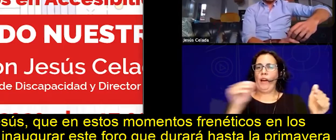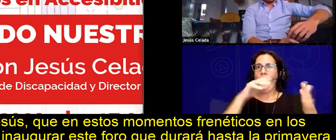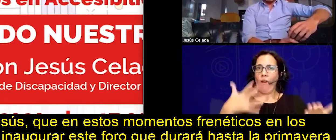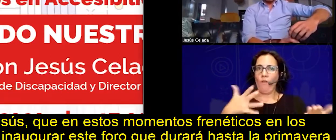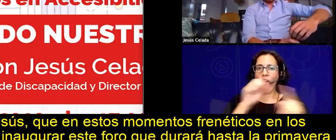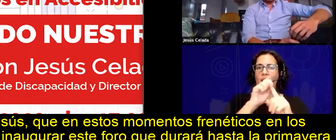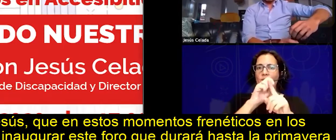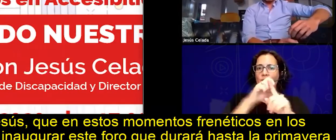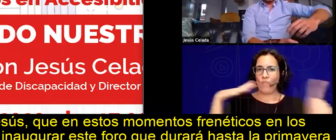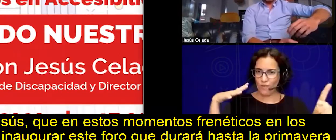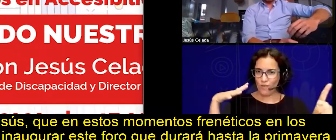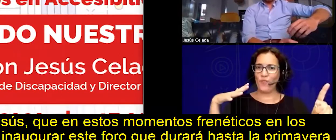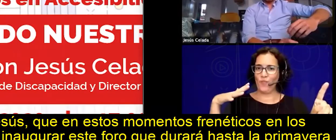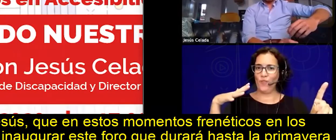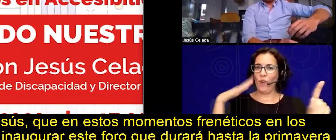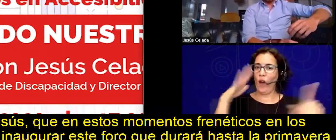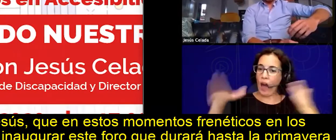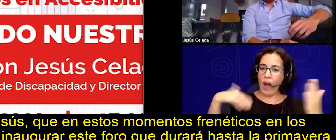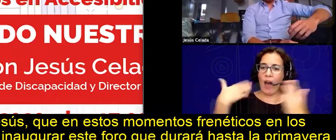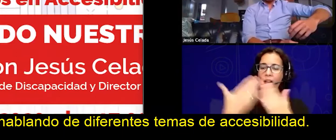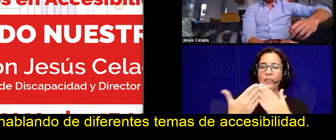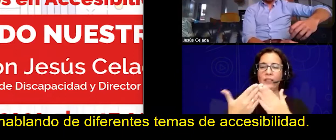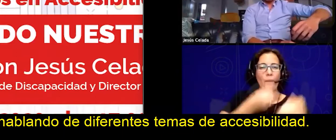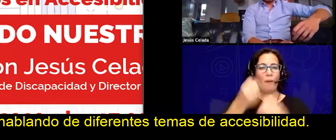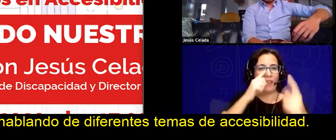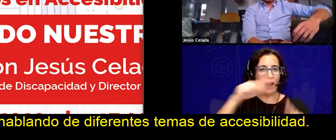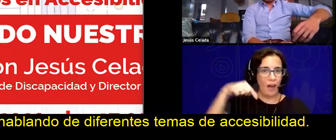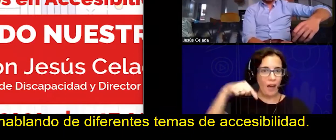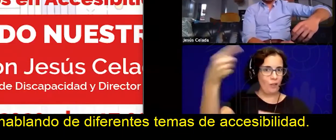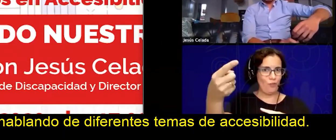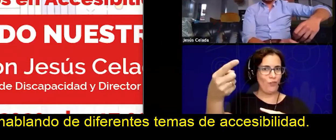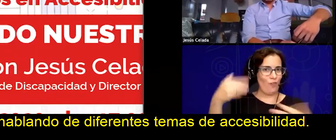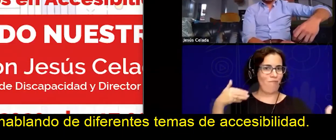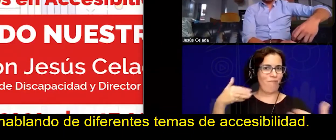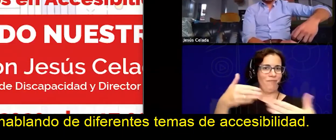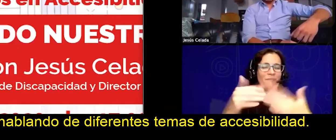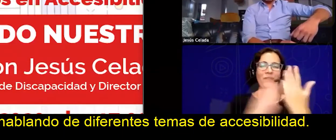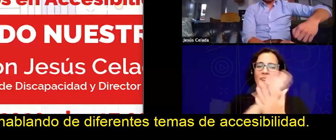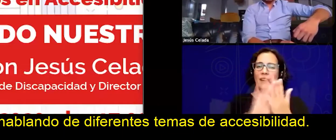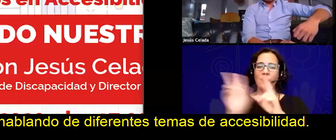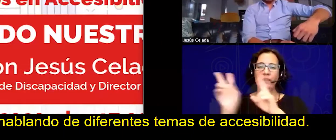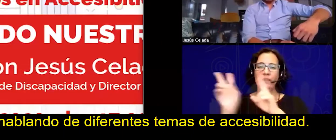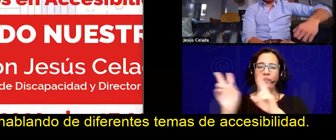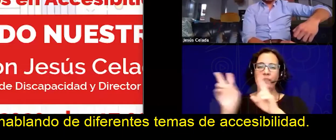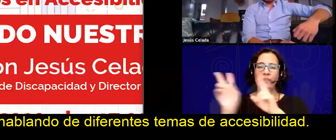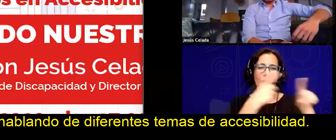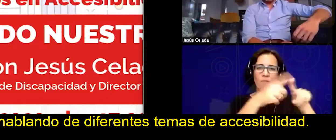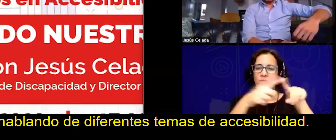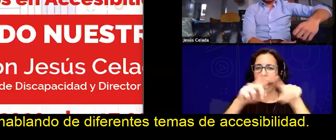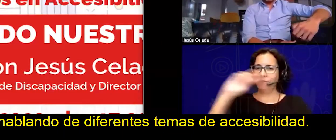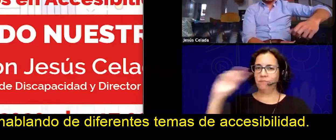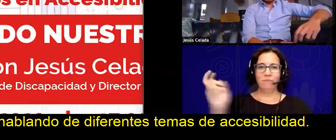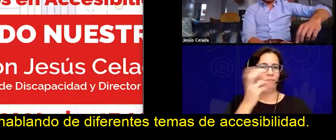foro que durará hasta la primavera del año que viene, hablando de diferentes temas de